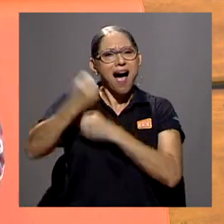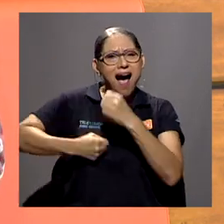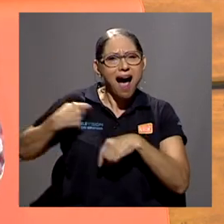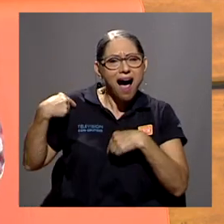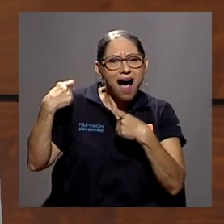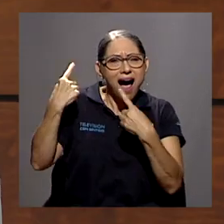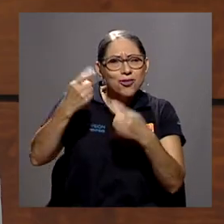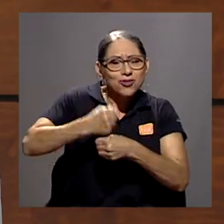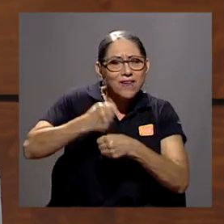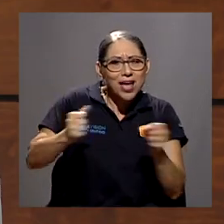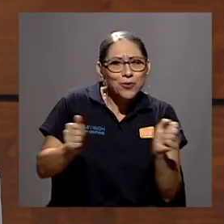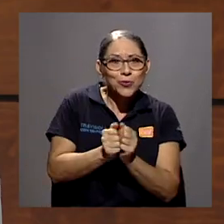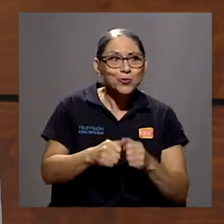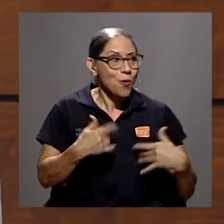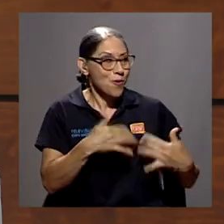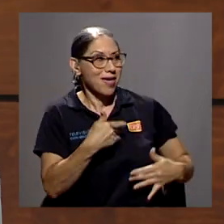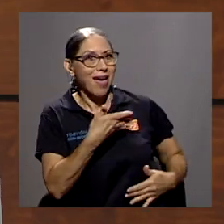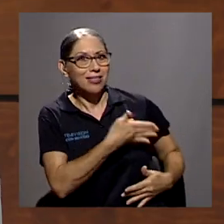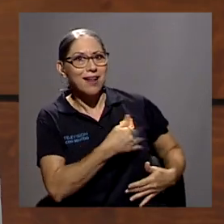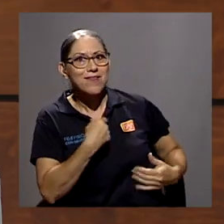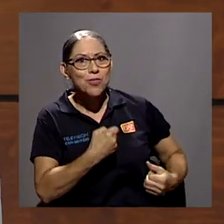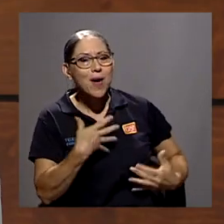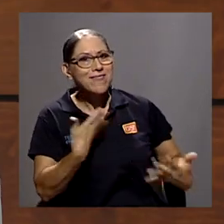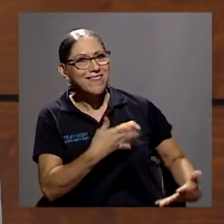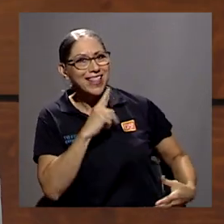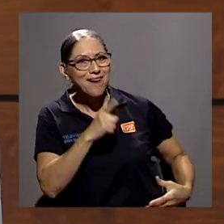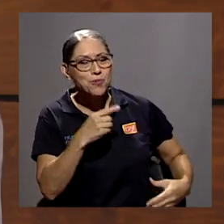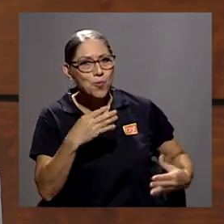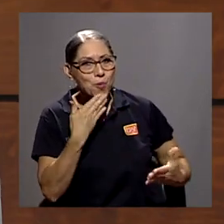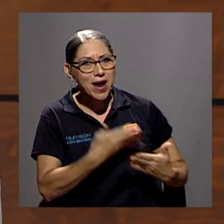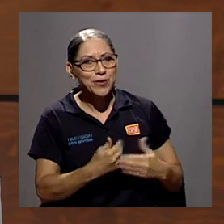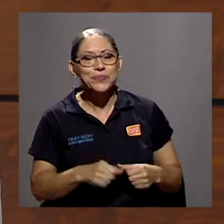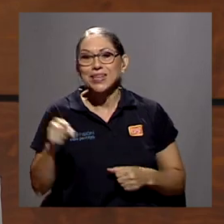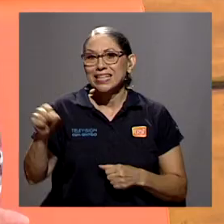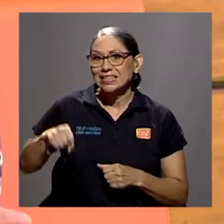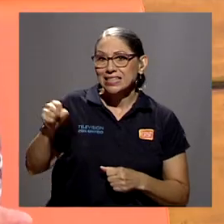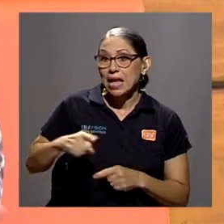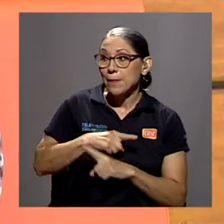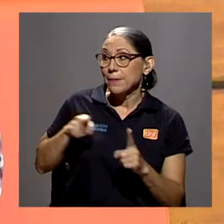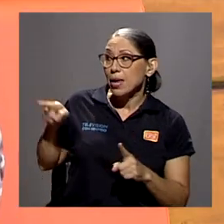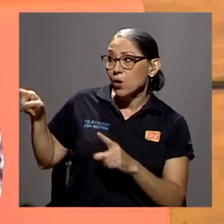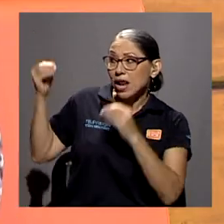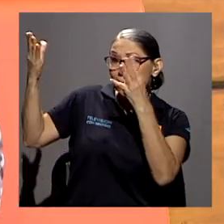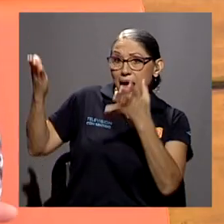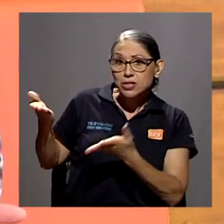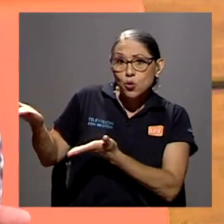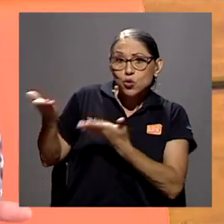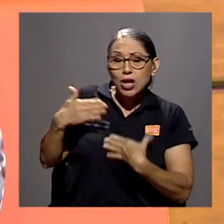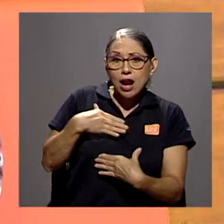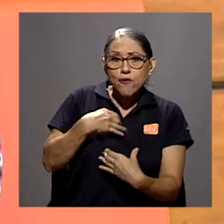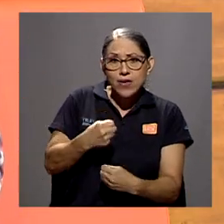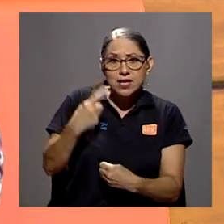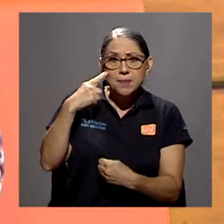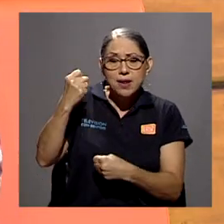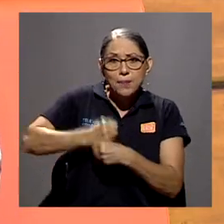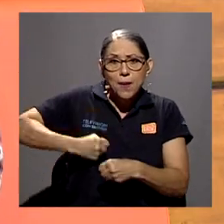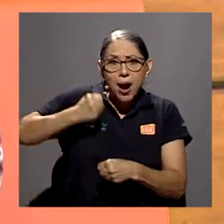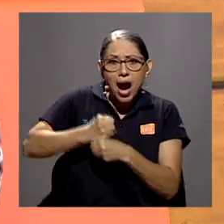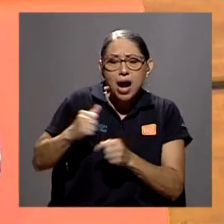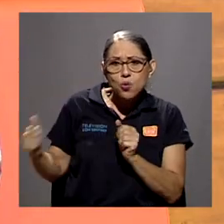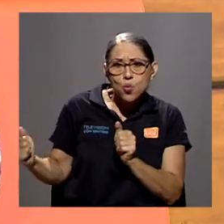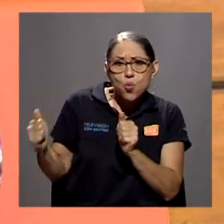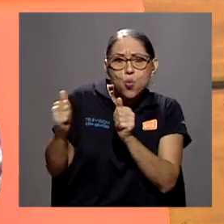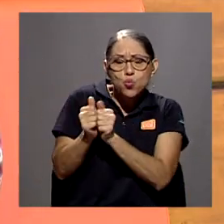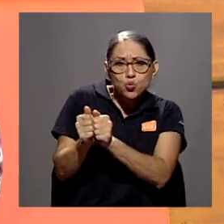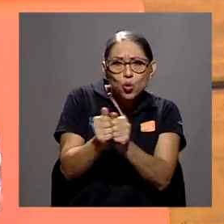atrevido que atrevida es claro y bueno pero que el maestro nos diera la confianza para poder trabajar juntos para